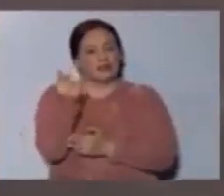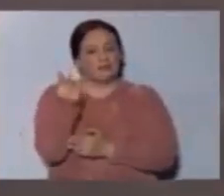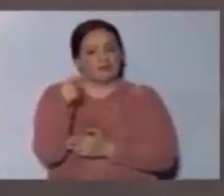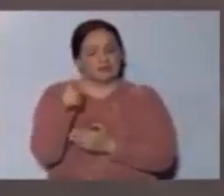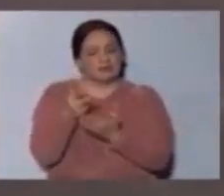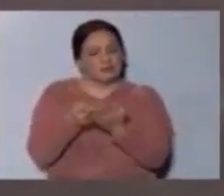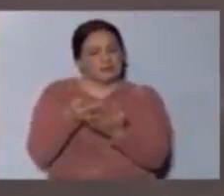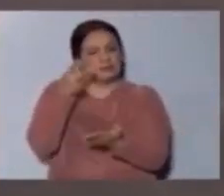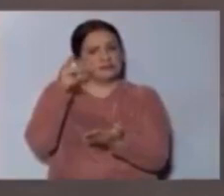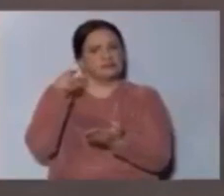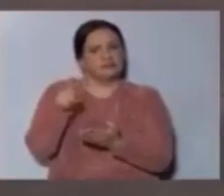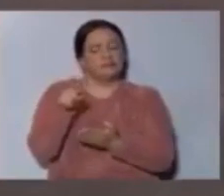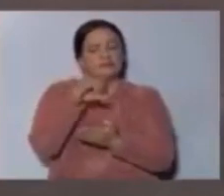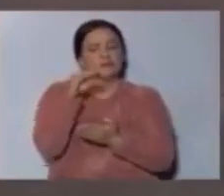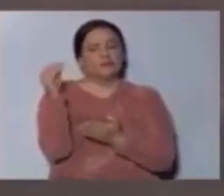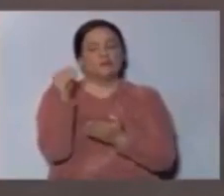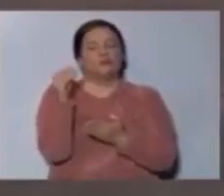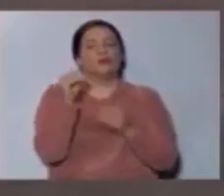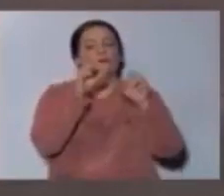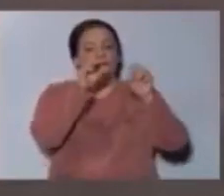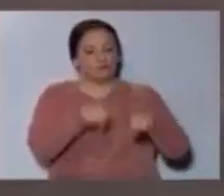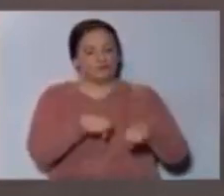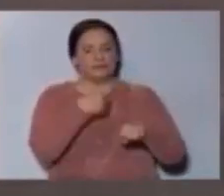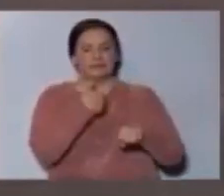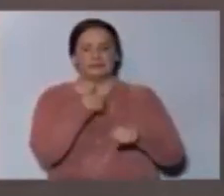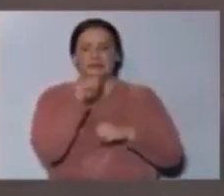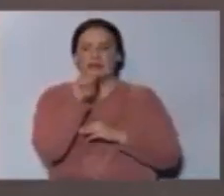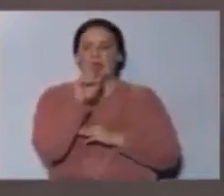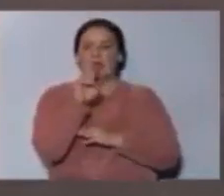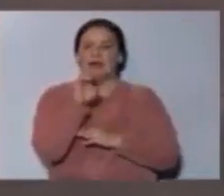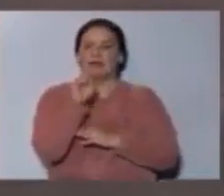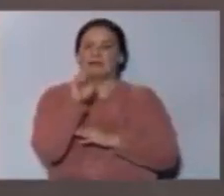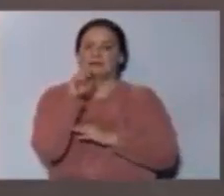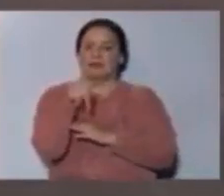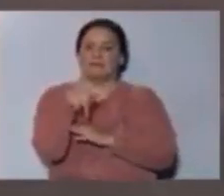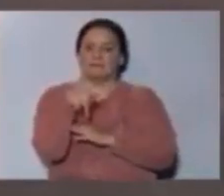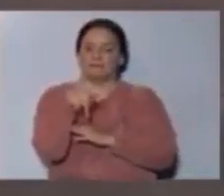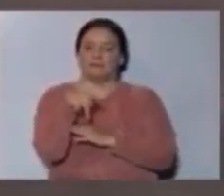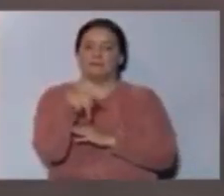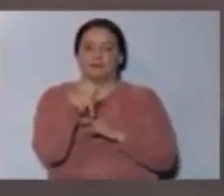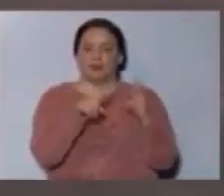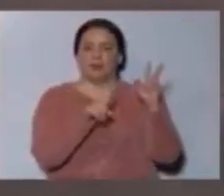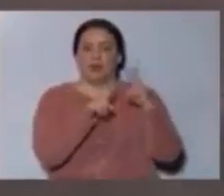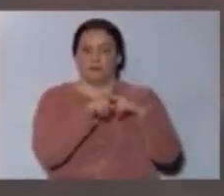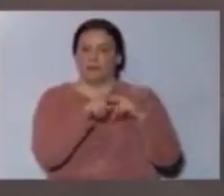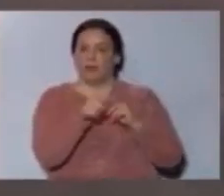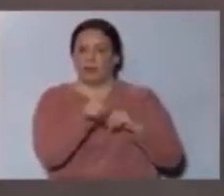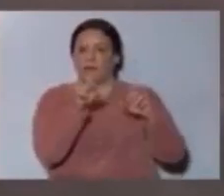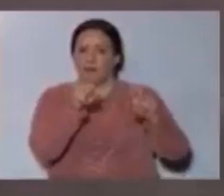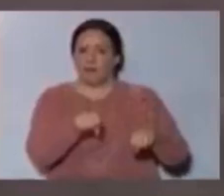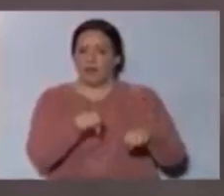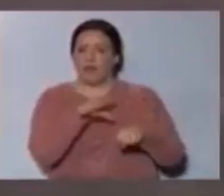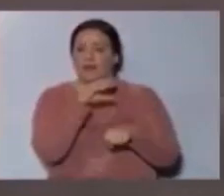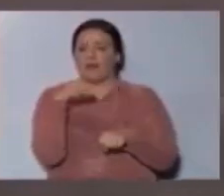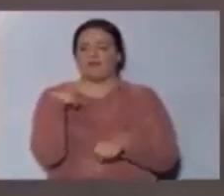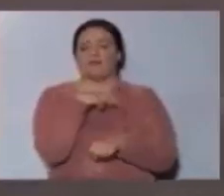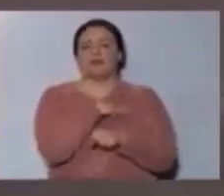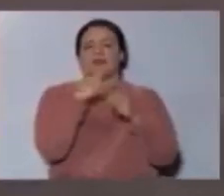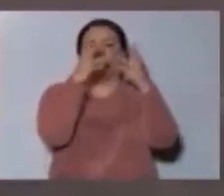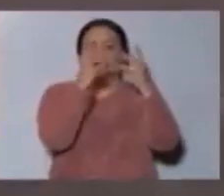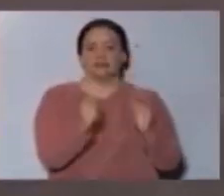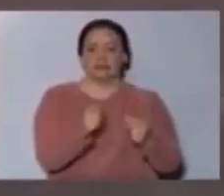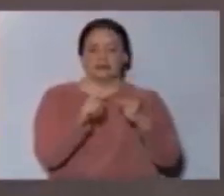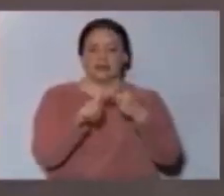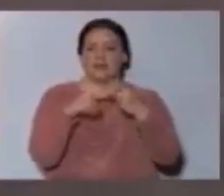una facultad que tiene ARECEP y que le señalé a los ministerios de Hacienda, de